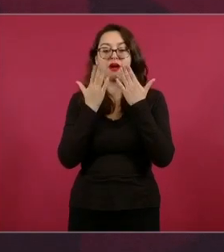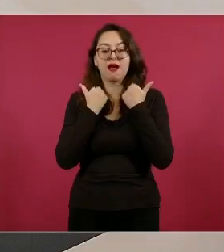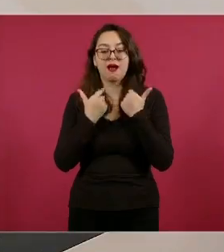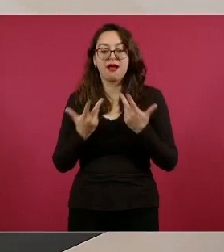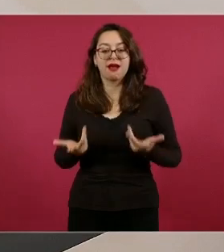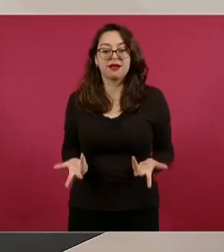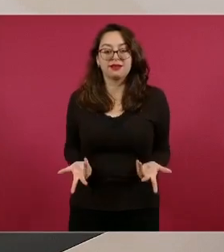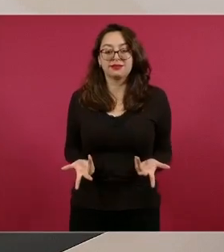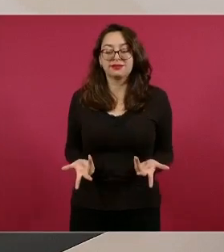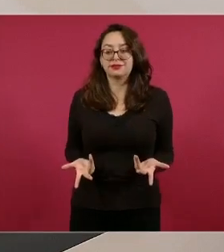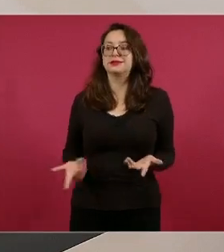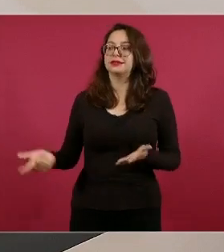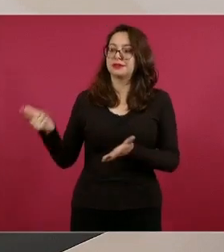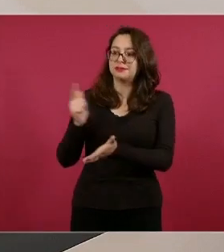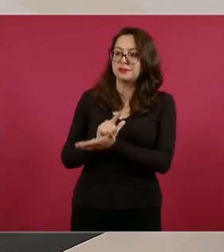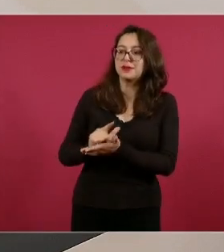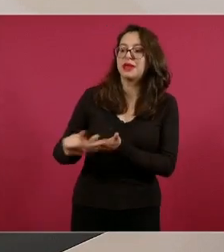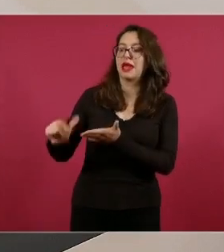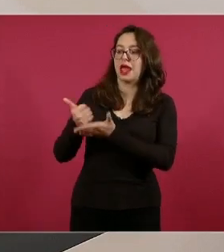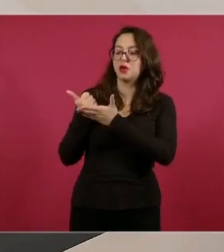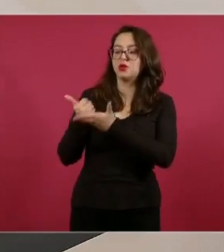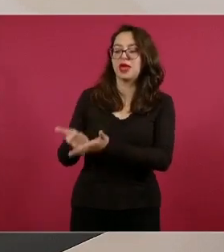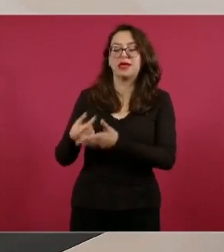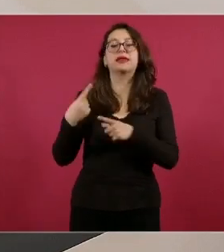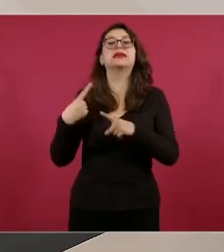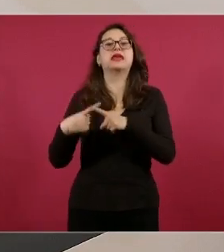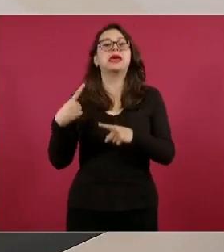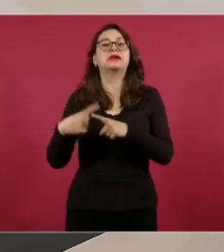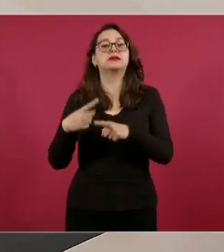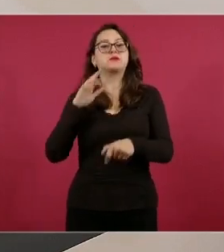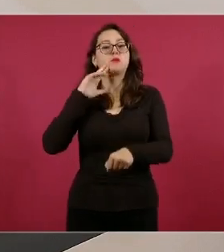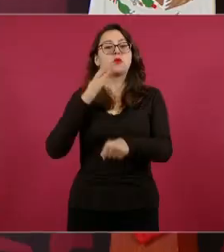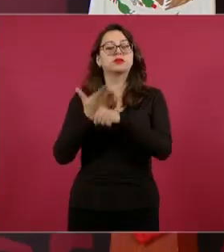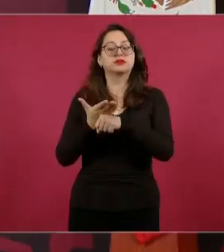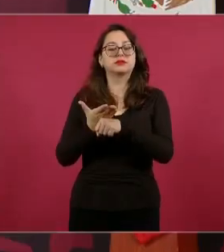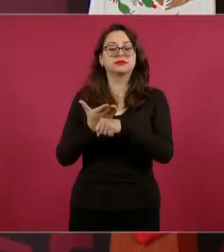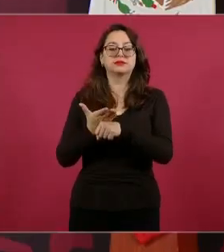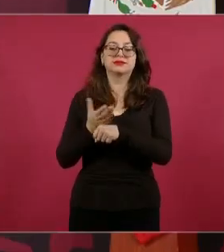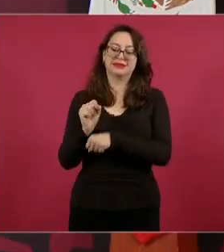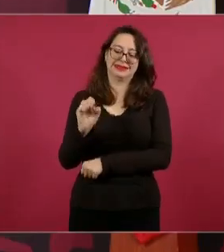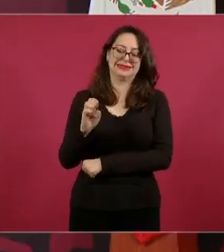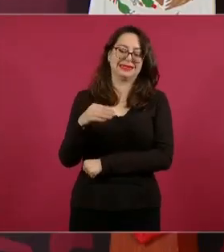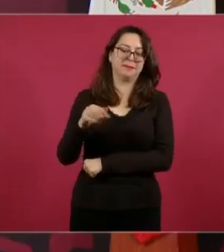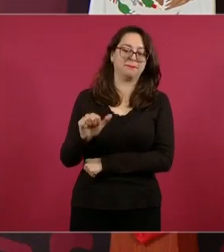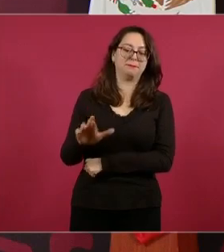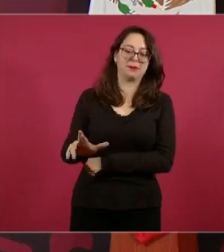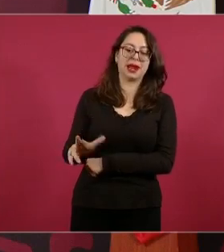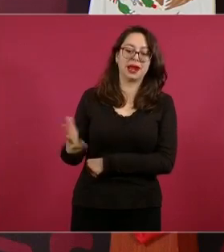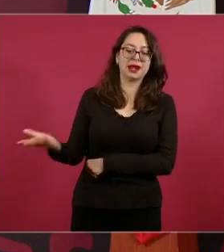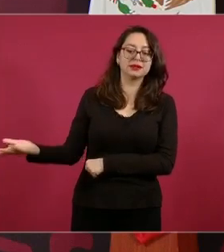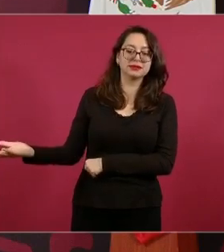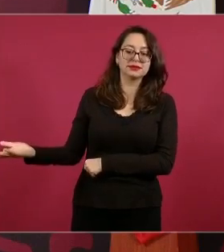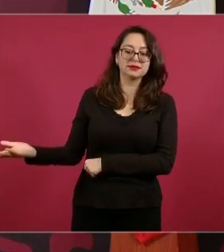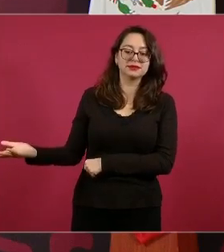¿Y eso quién lo está atendiendo? La Secretaría de